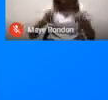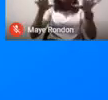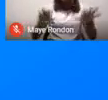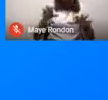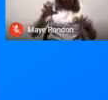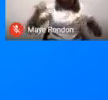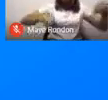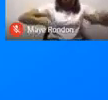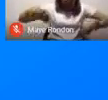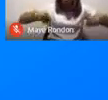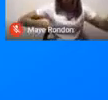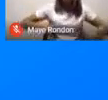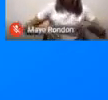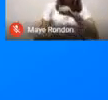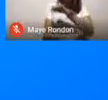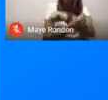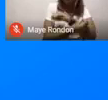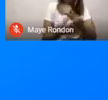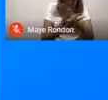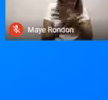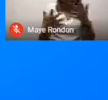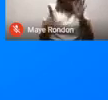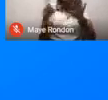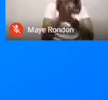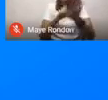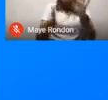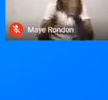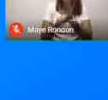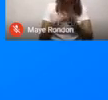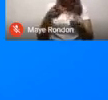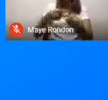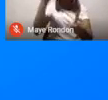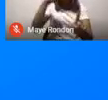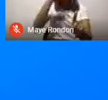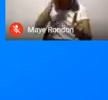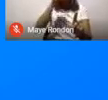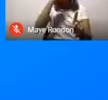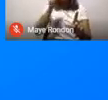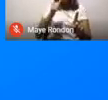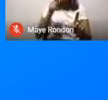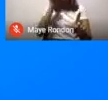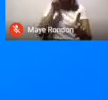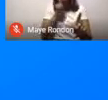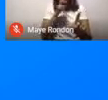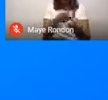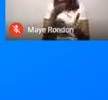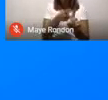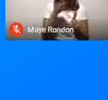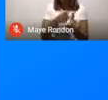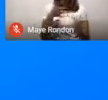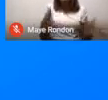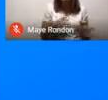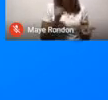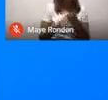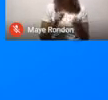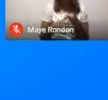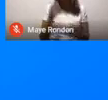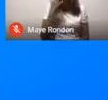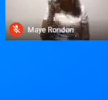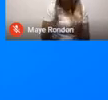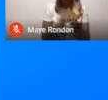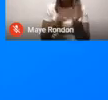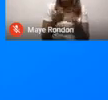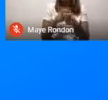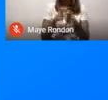que se puedan dar alrededor de esto, como por ejemplo la explotación sexual de niños, niñas y adolescentes a través del turismo, como por ejemplo el aumento